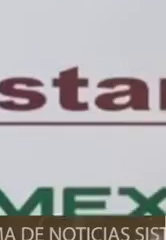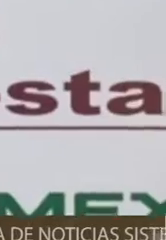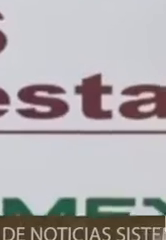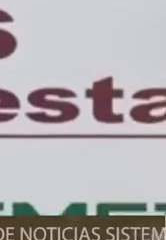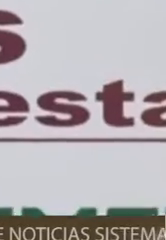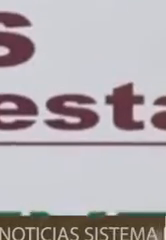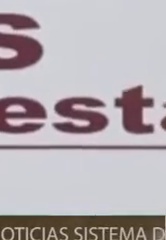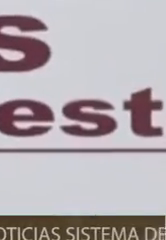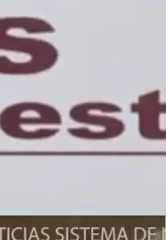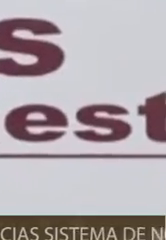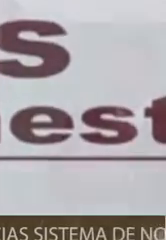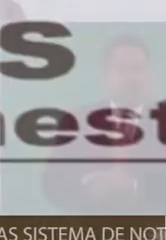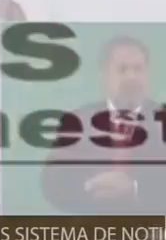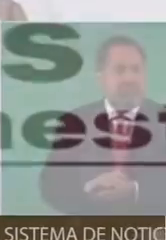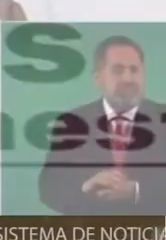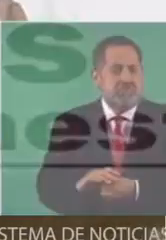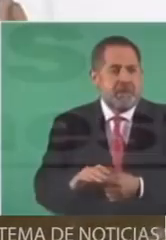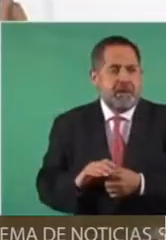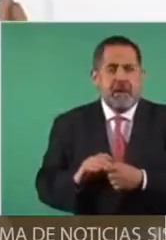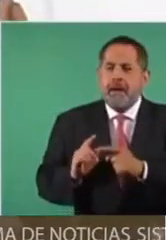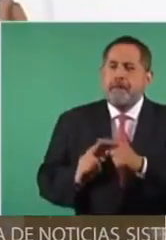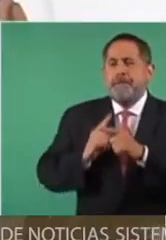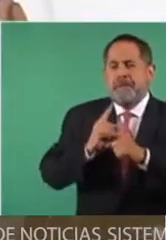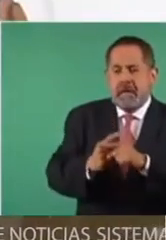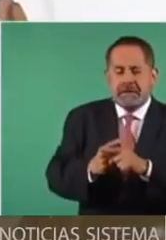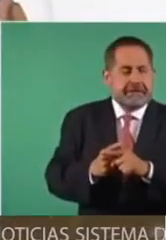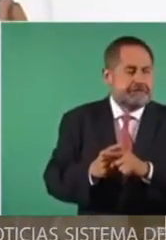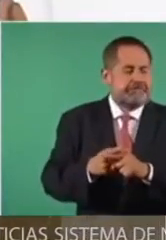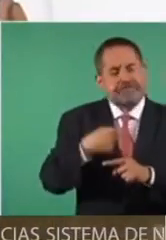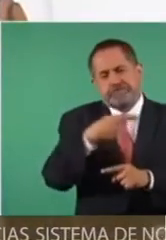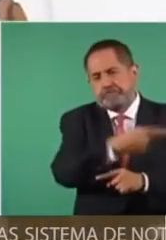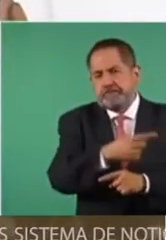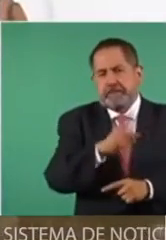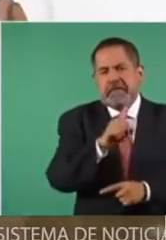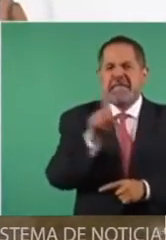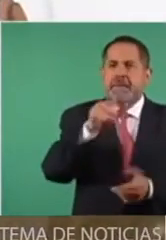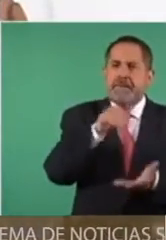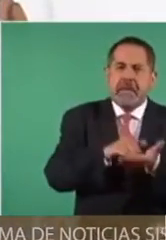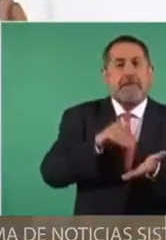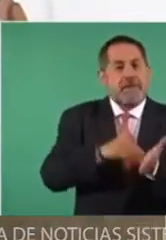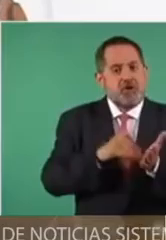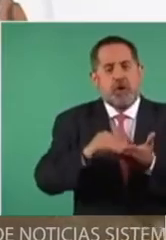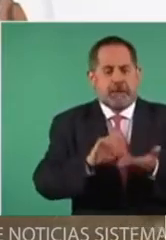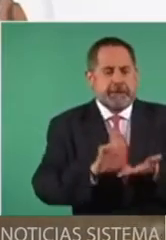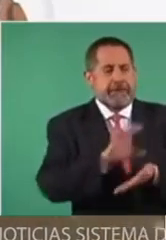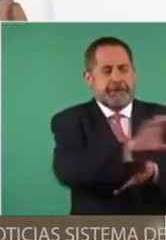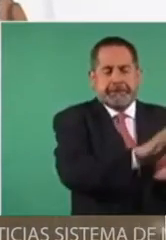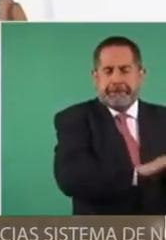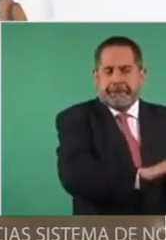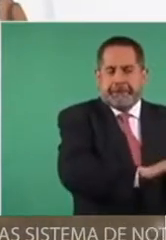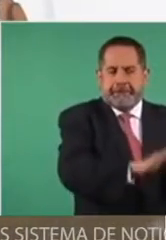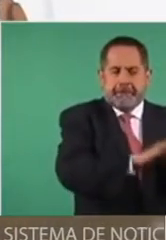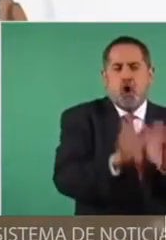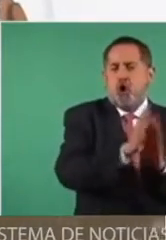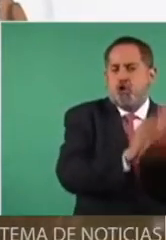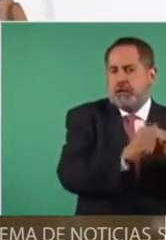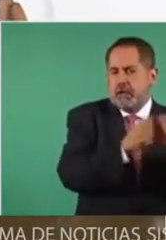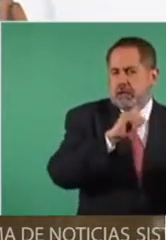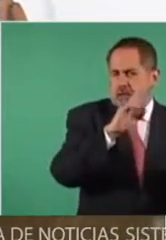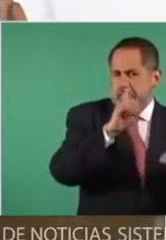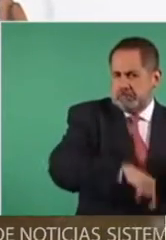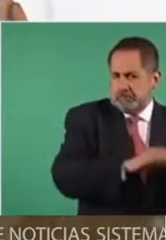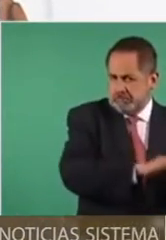otras 4 empresas que operan en la zona que venden su gas más barato. Otro tema sobre el que la 4T